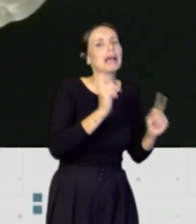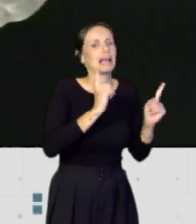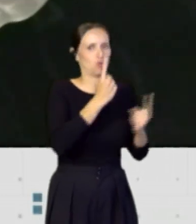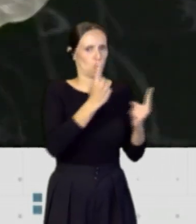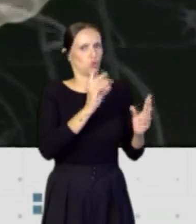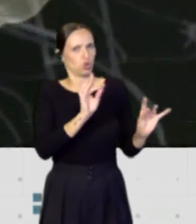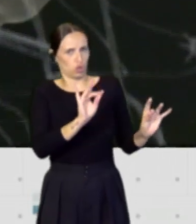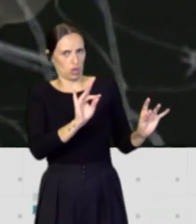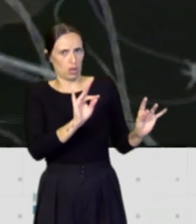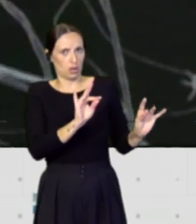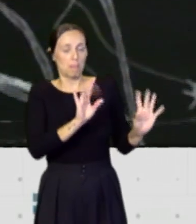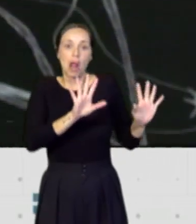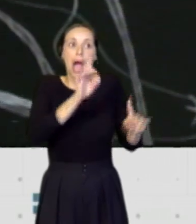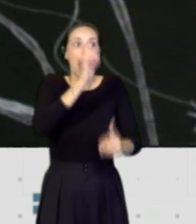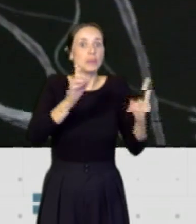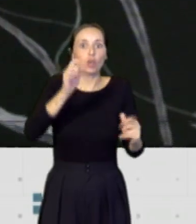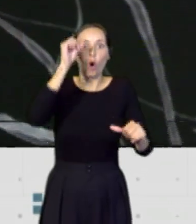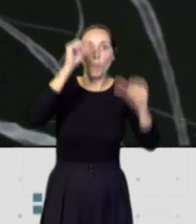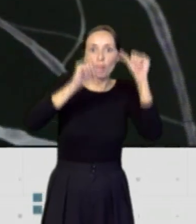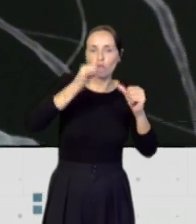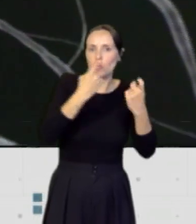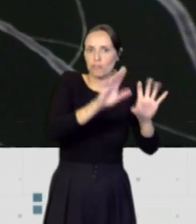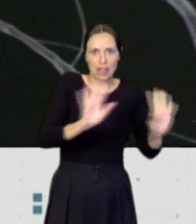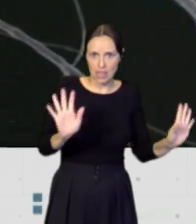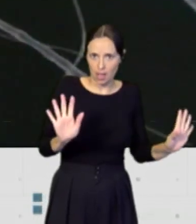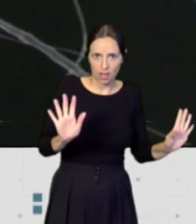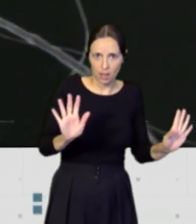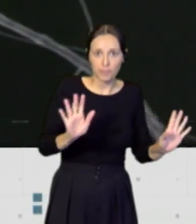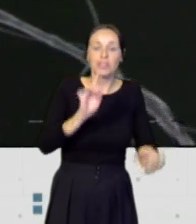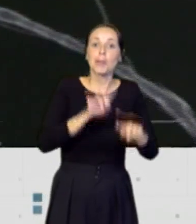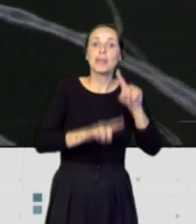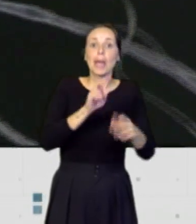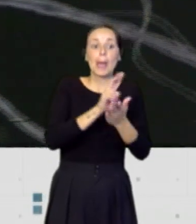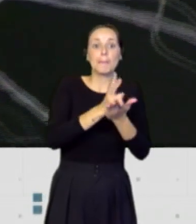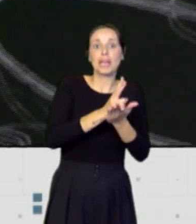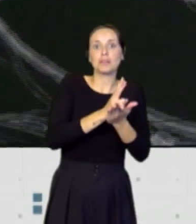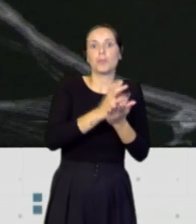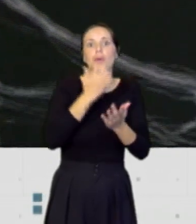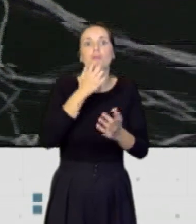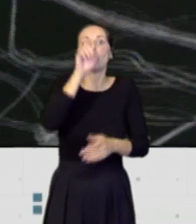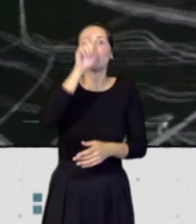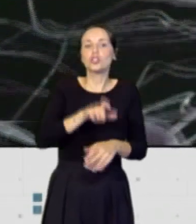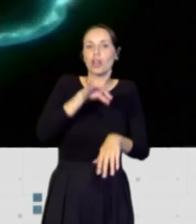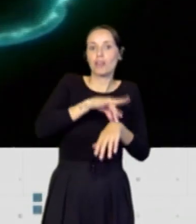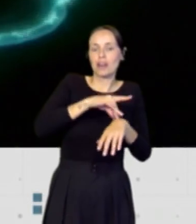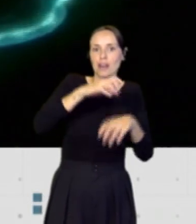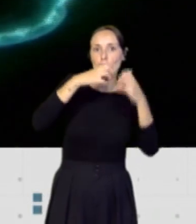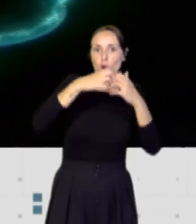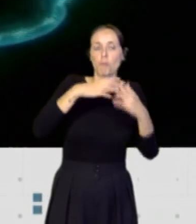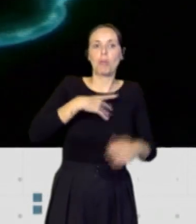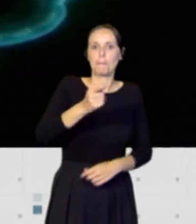claro, no hay que operarla. La epilepsia, si somos capaces de, o el neurólogo es capaz de manejarla con